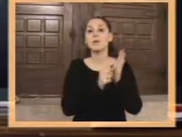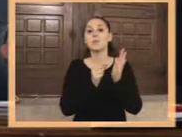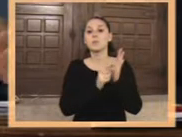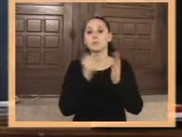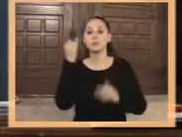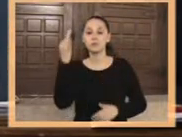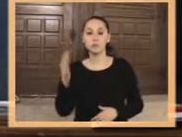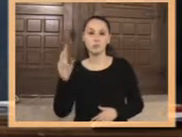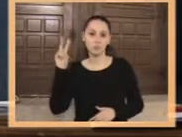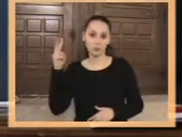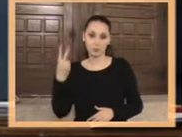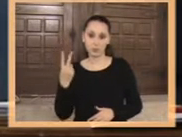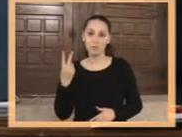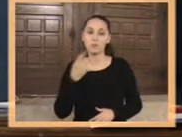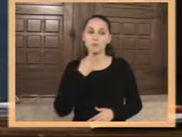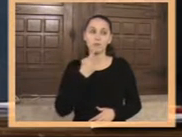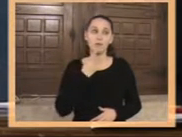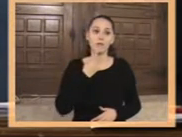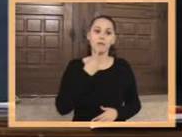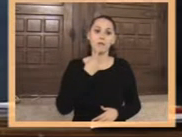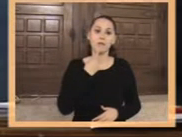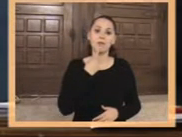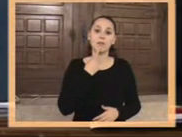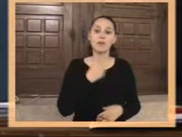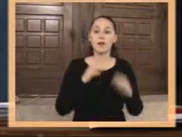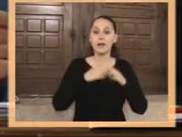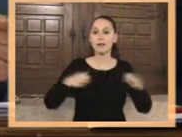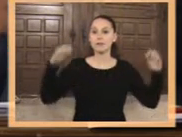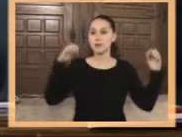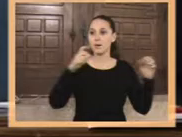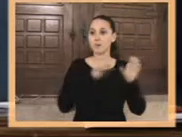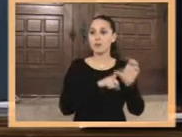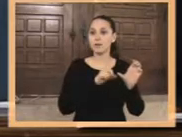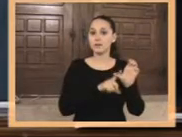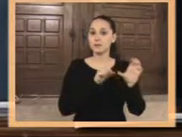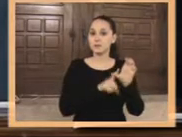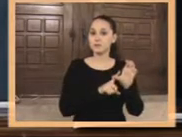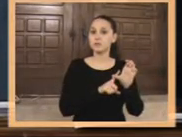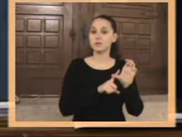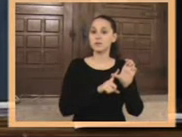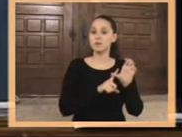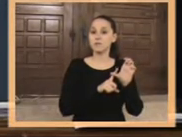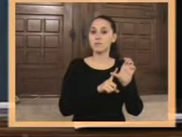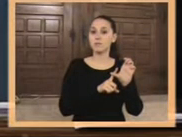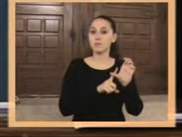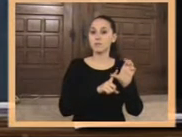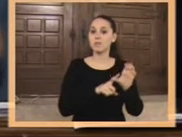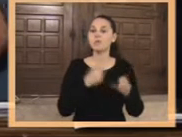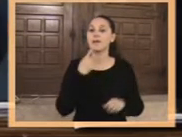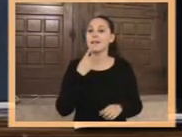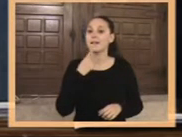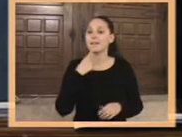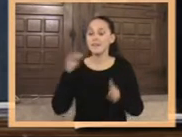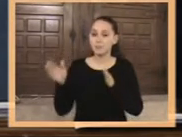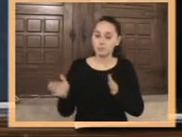que se inste a la Asamblea de Extremadura a que se retiren las enmiendas parciales del proyecto de ley. Y